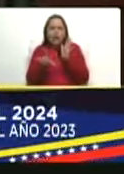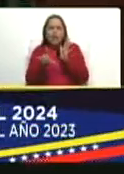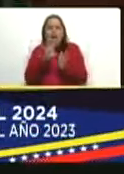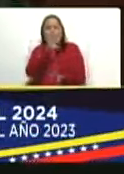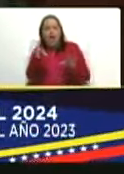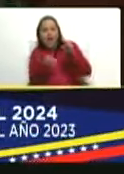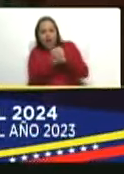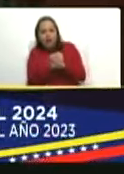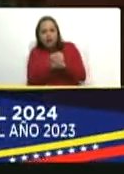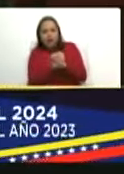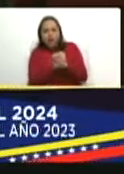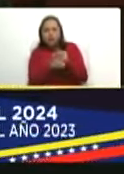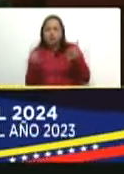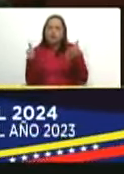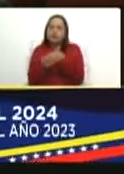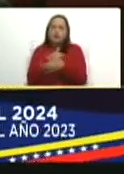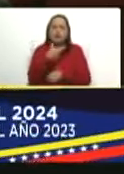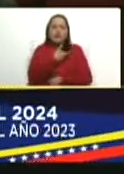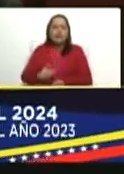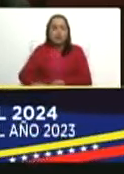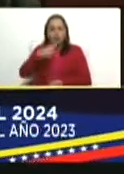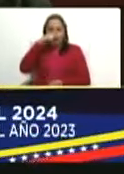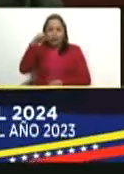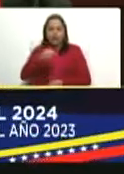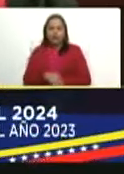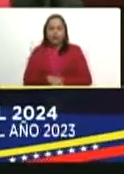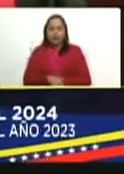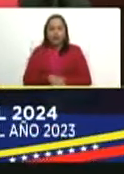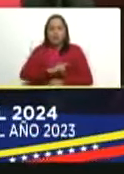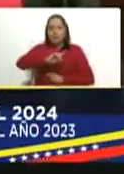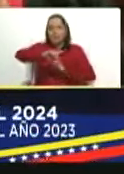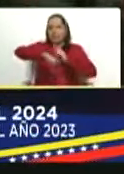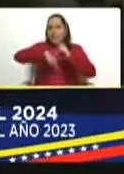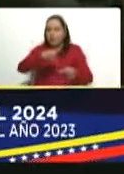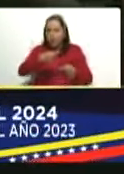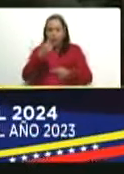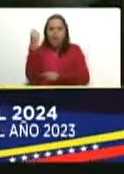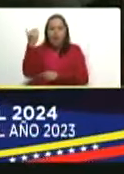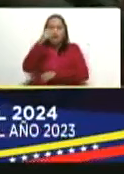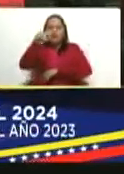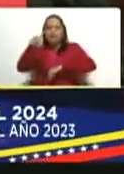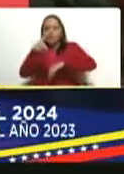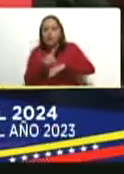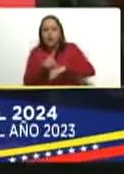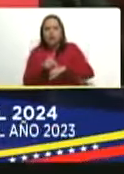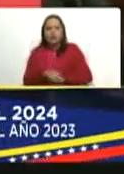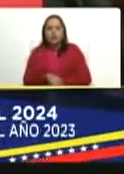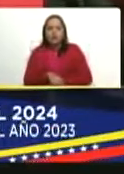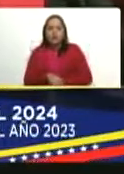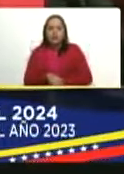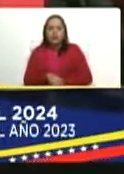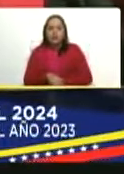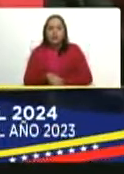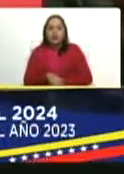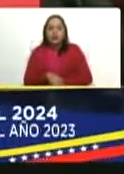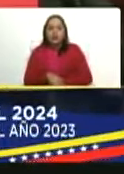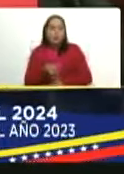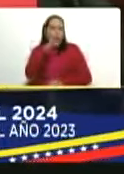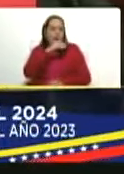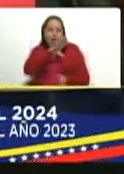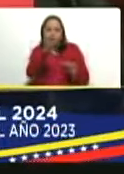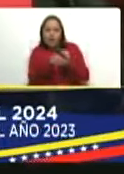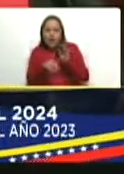del presidente Maduro. Posteriormente, la Asamblea Nacional en desacato consideró